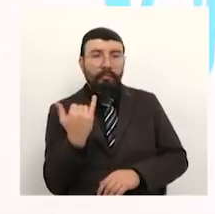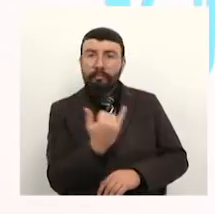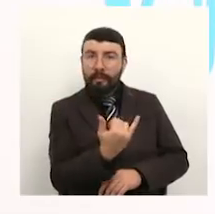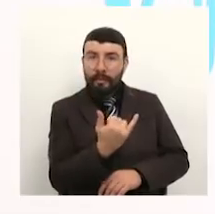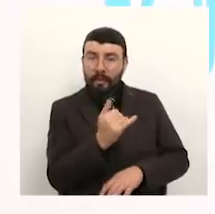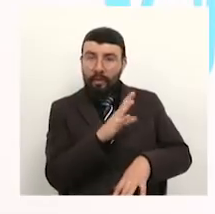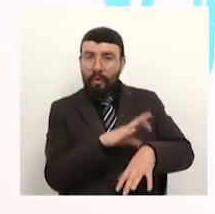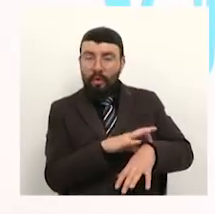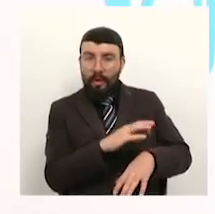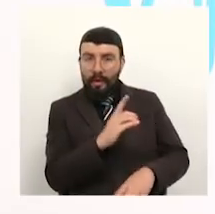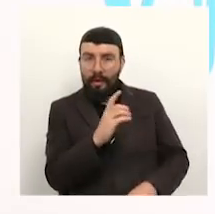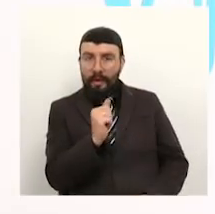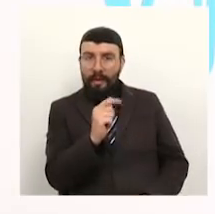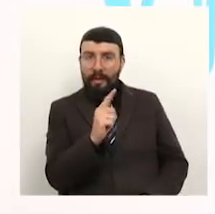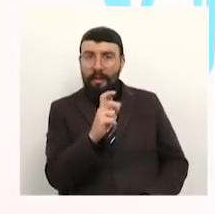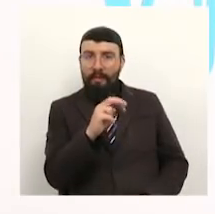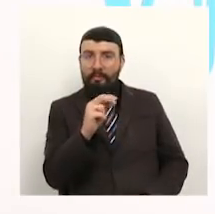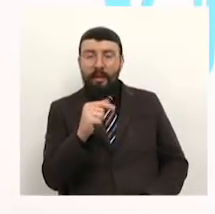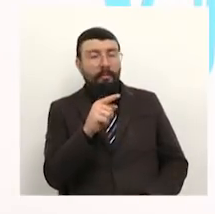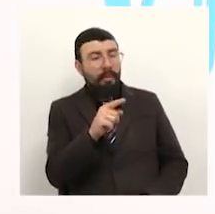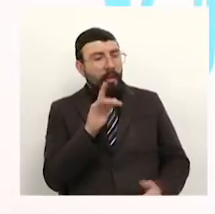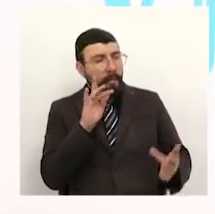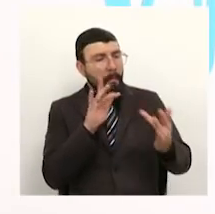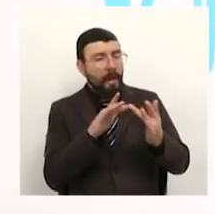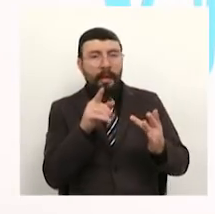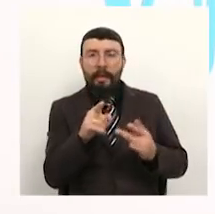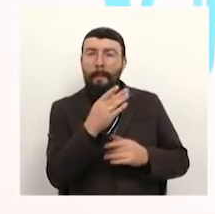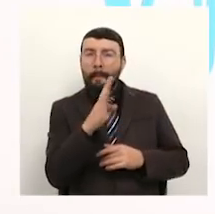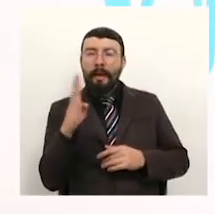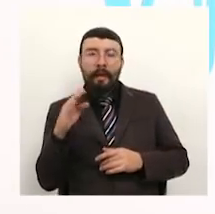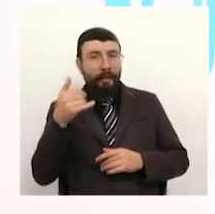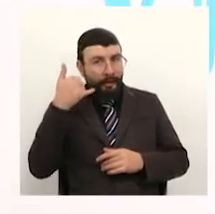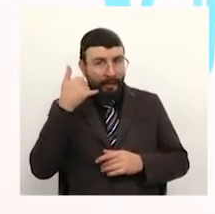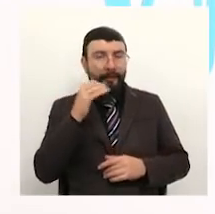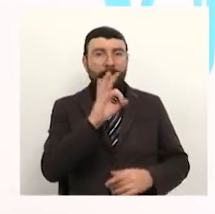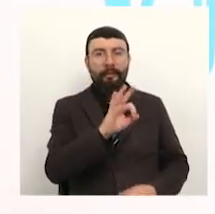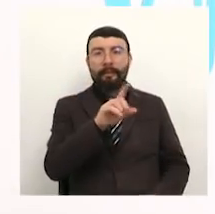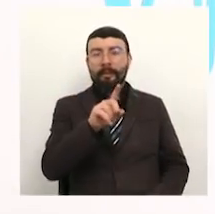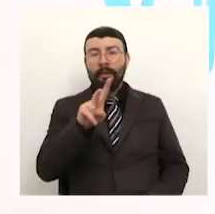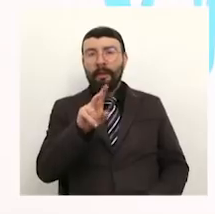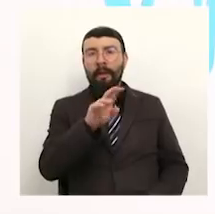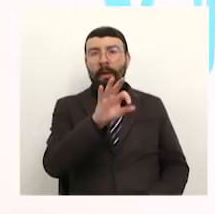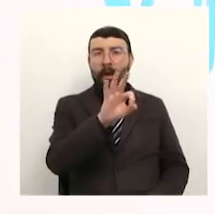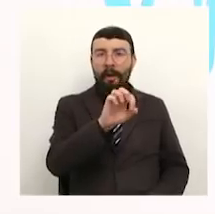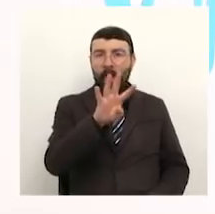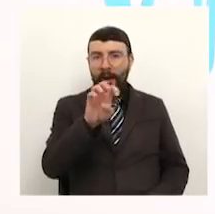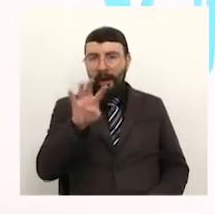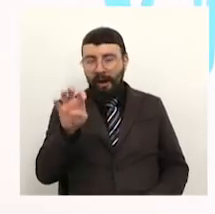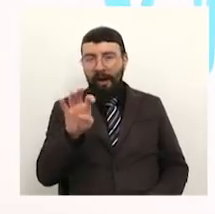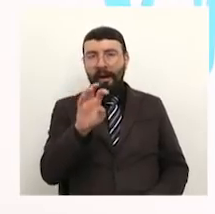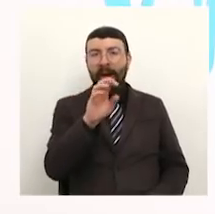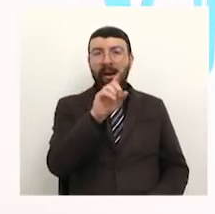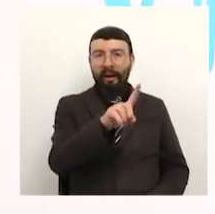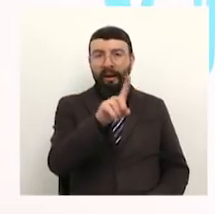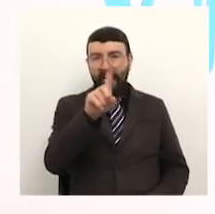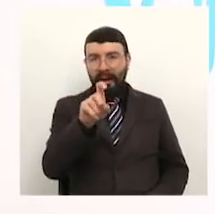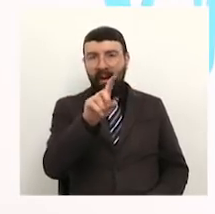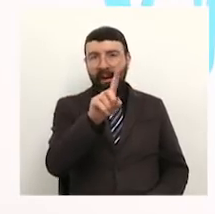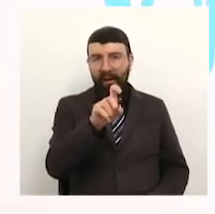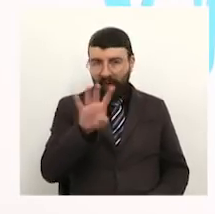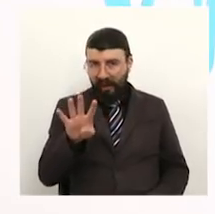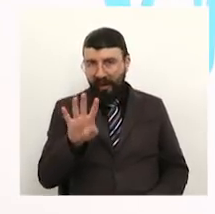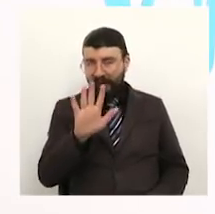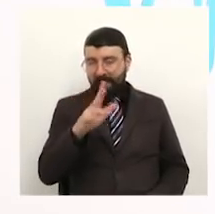dina rodríguez valores atiende en barranquilla y están 312 899 16 64